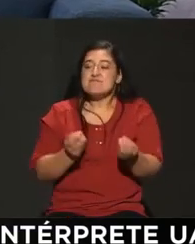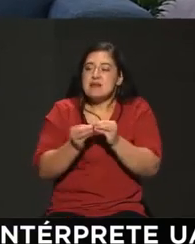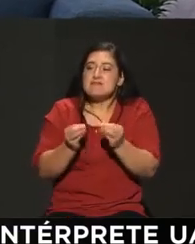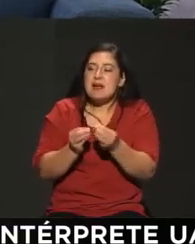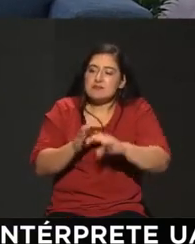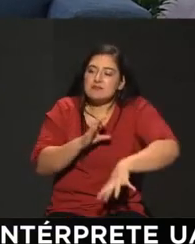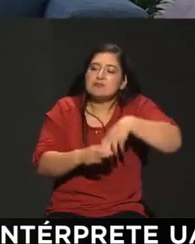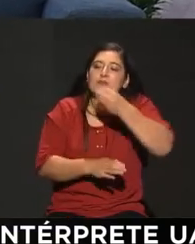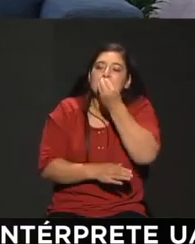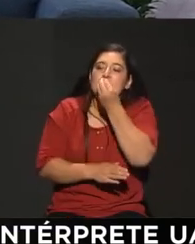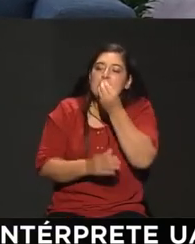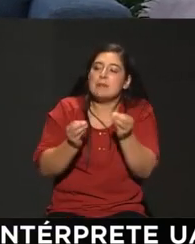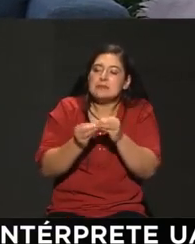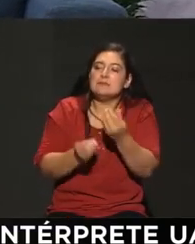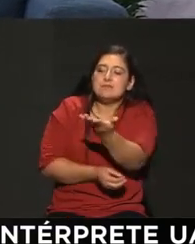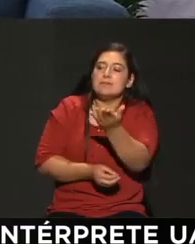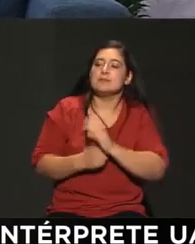nos trajo Juanito?